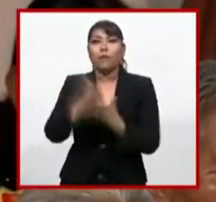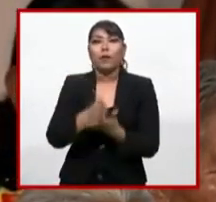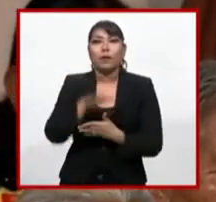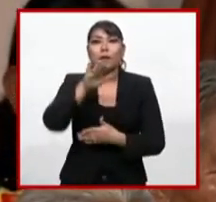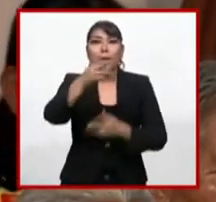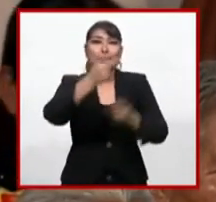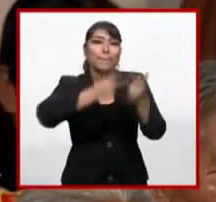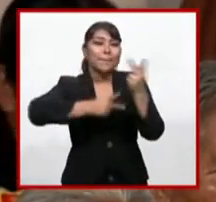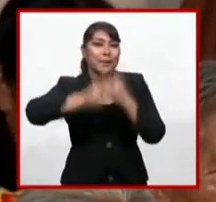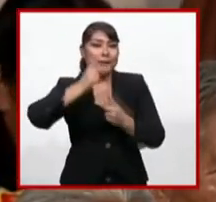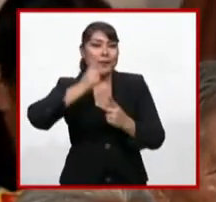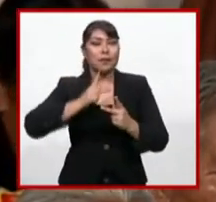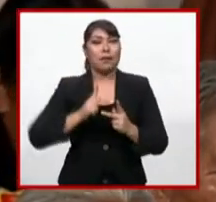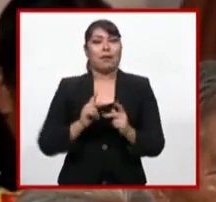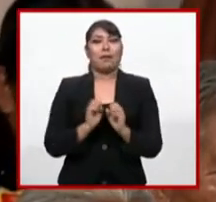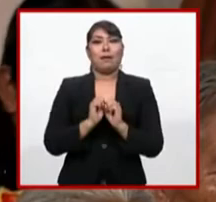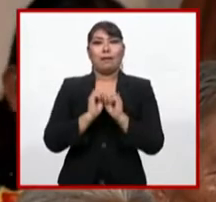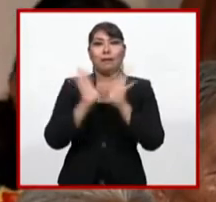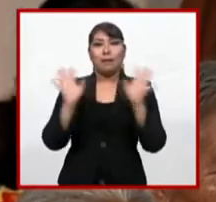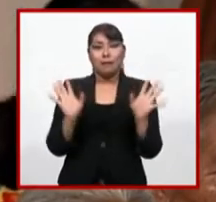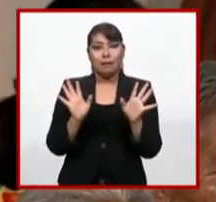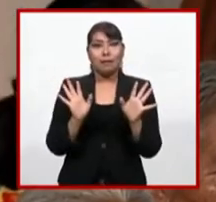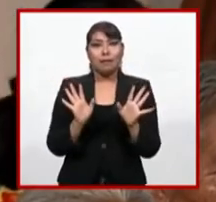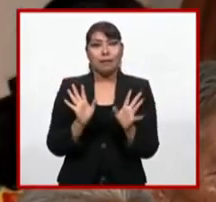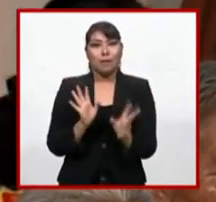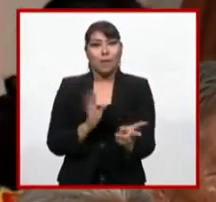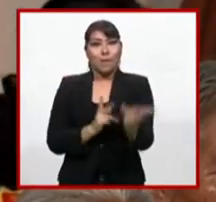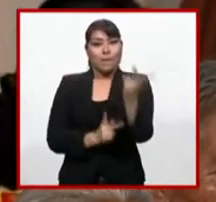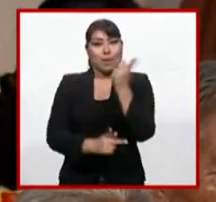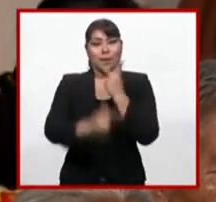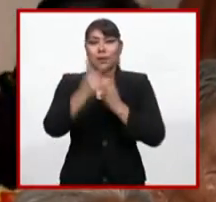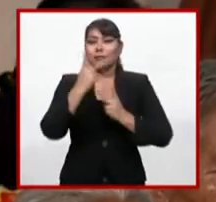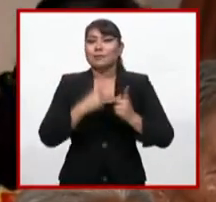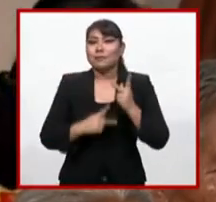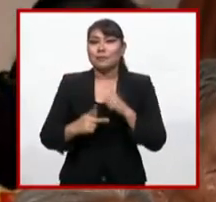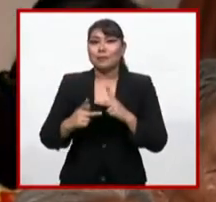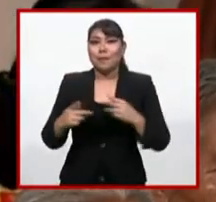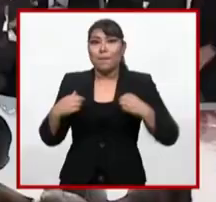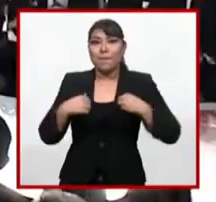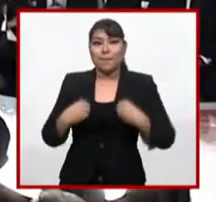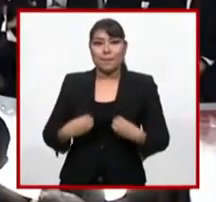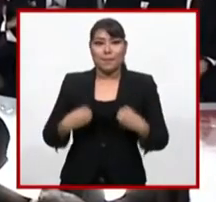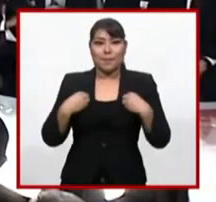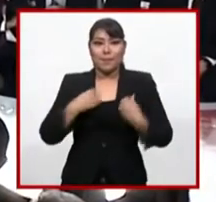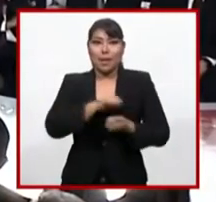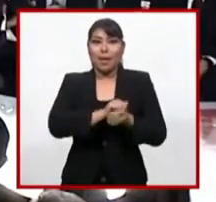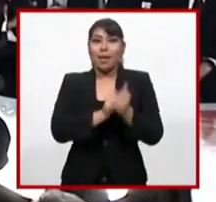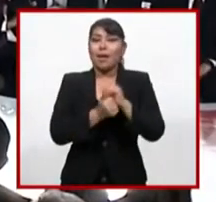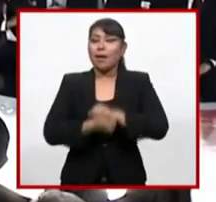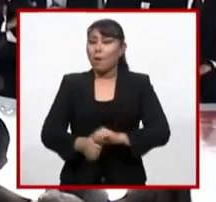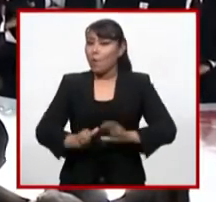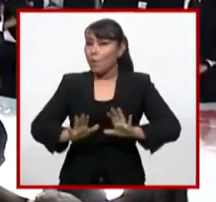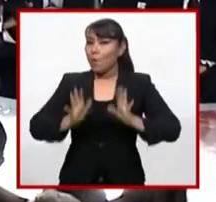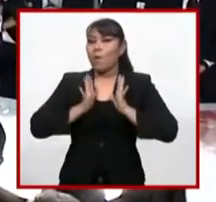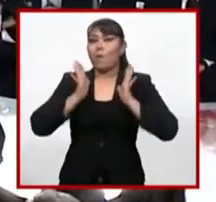el video nuevamente, lo recalco, pues fue un cambio de 180 grados en mi vida. Ahora pude